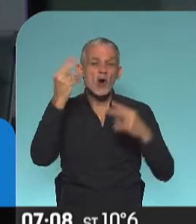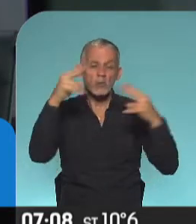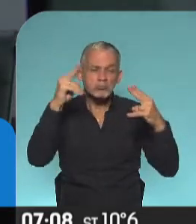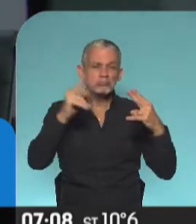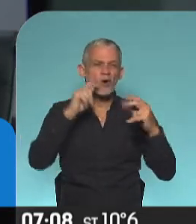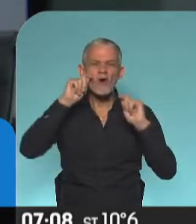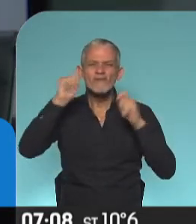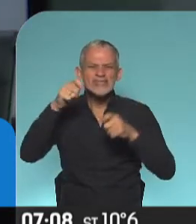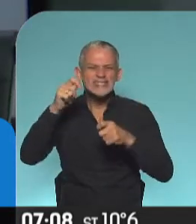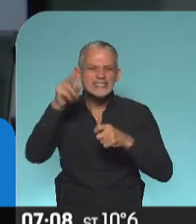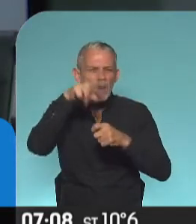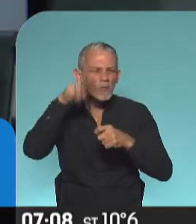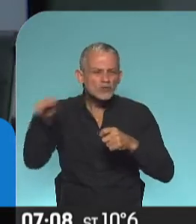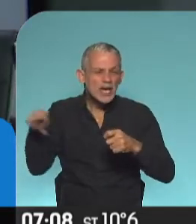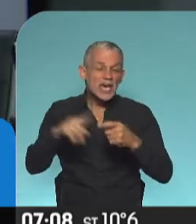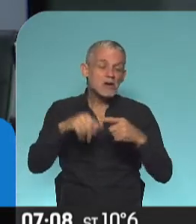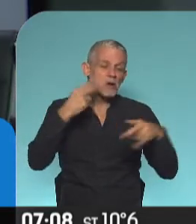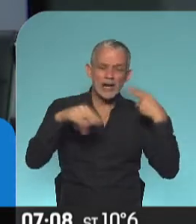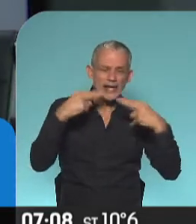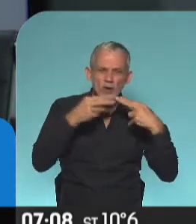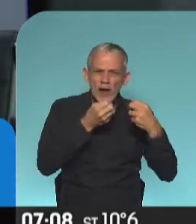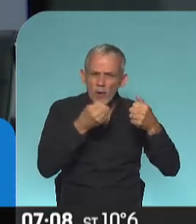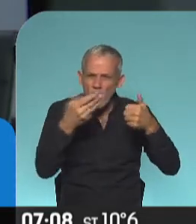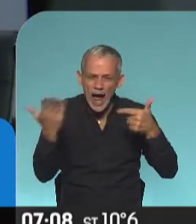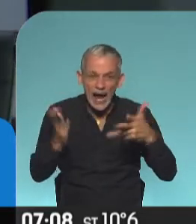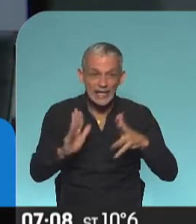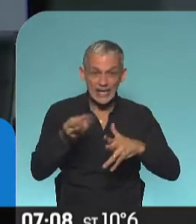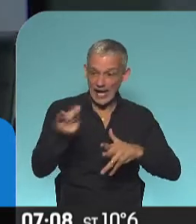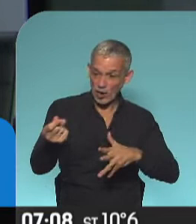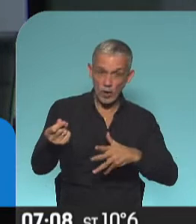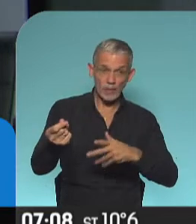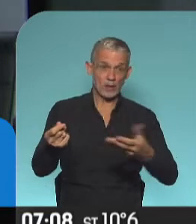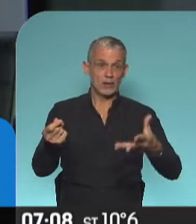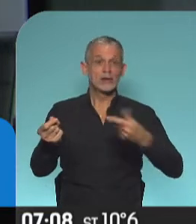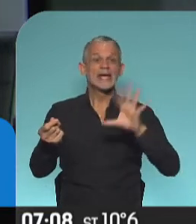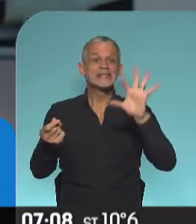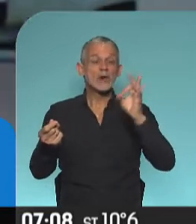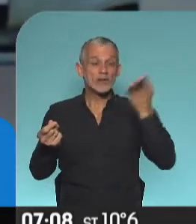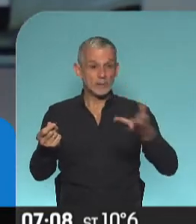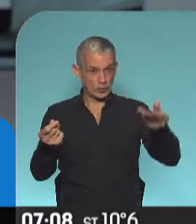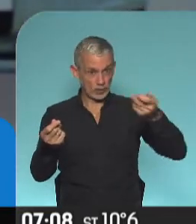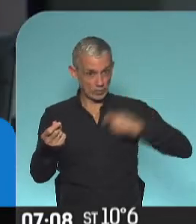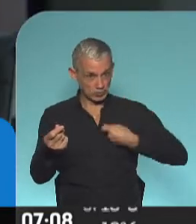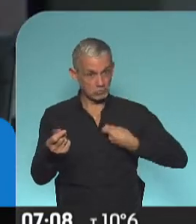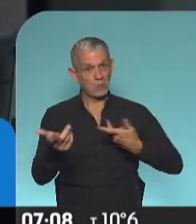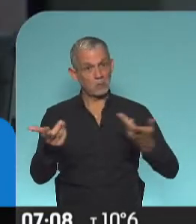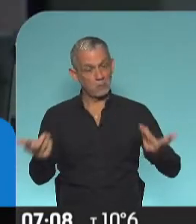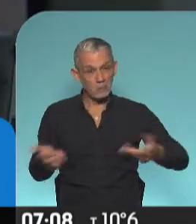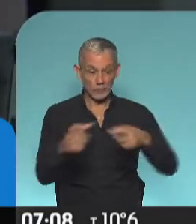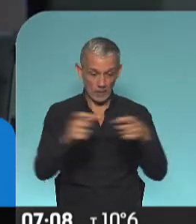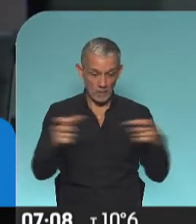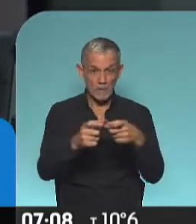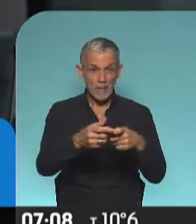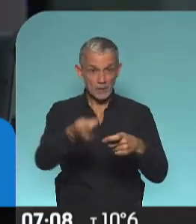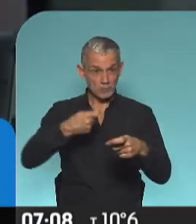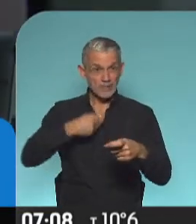una visita a un museo, un restaurante, lo que sea, te van a devolver el 50%. Bien. En un voucher